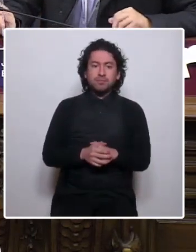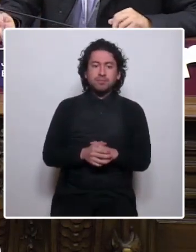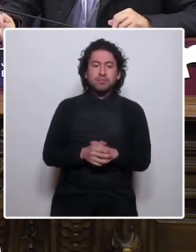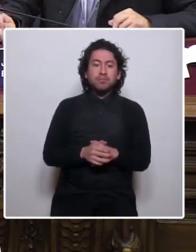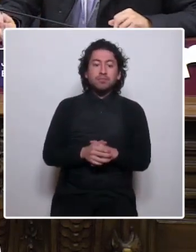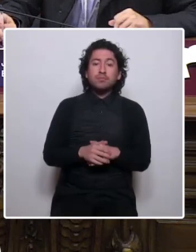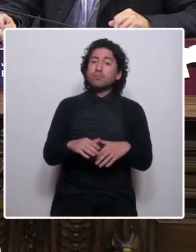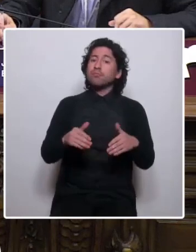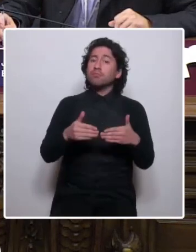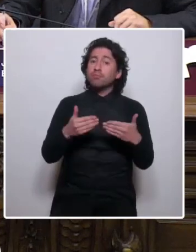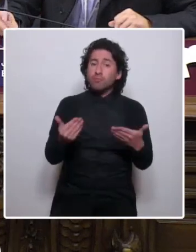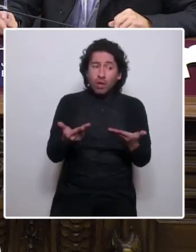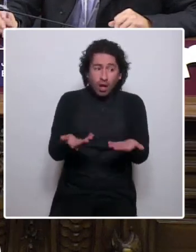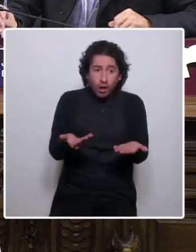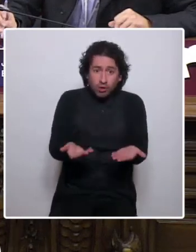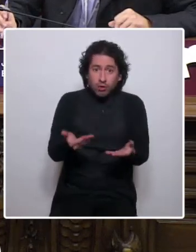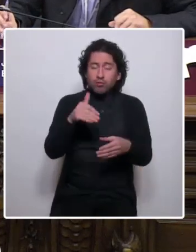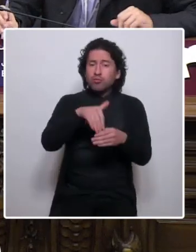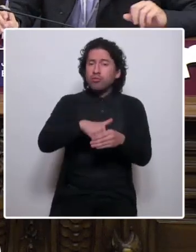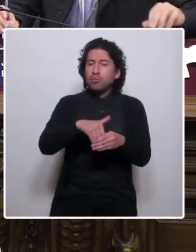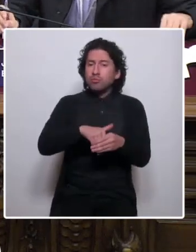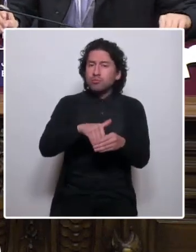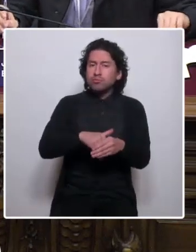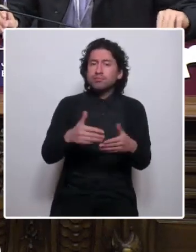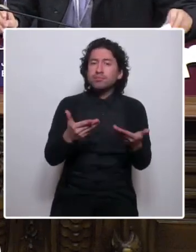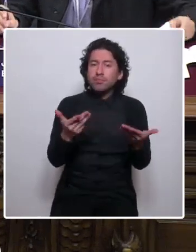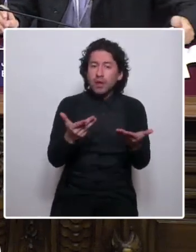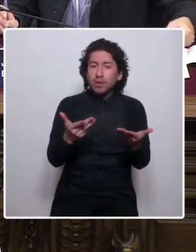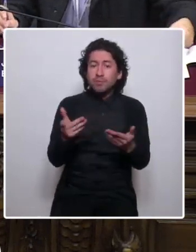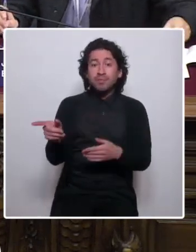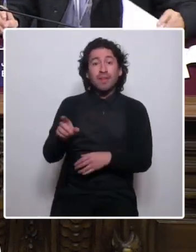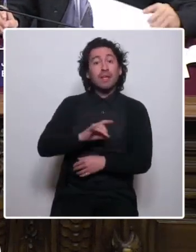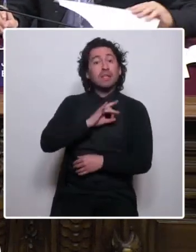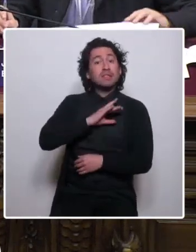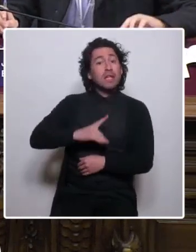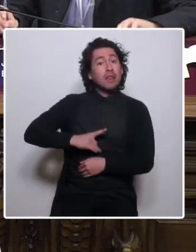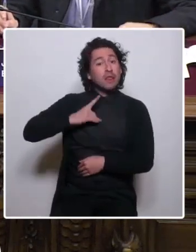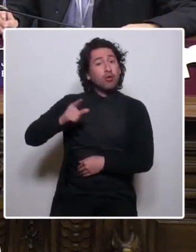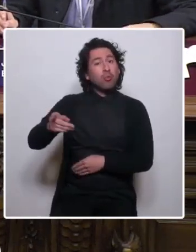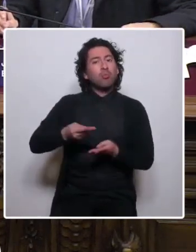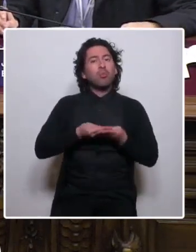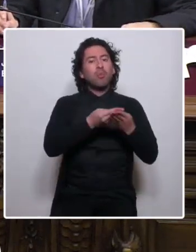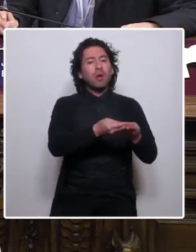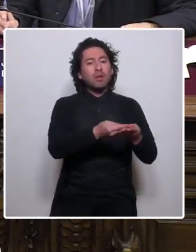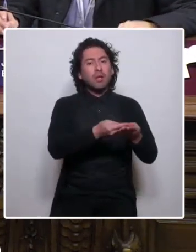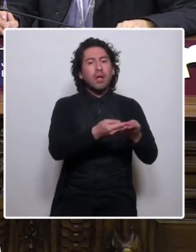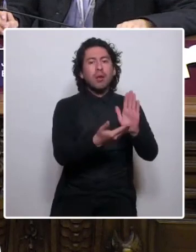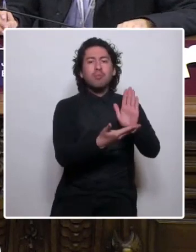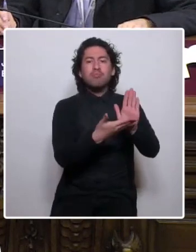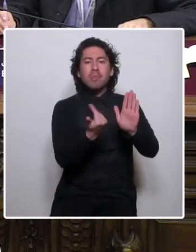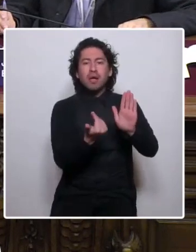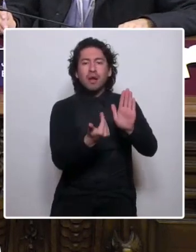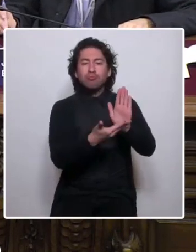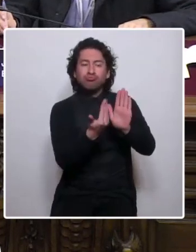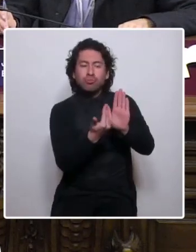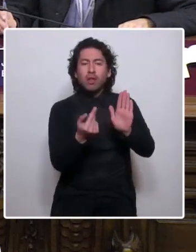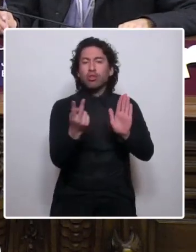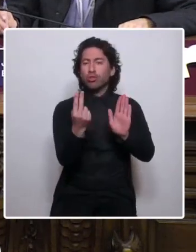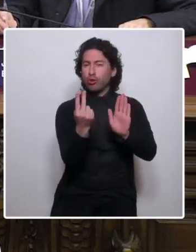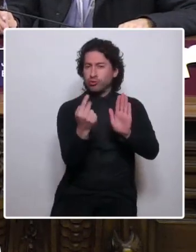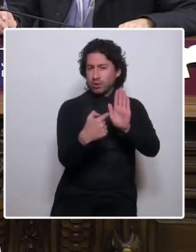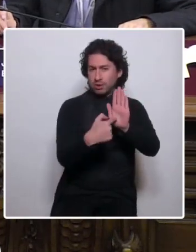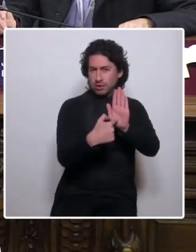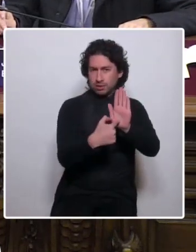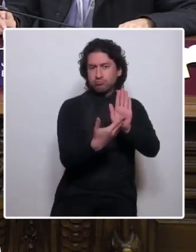Entonces, corresponde someter a votación la propuesta de Chile Digno, que figura en la página 12 del